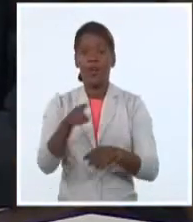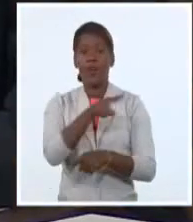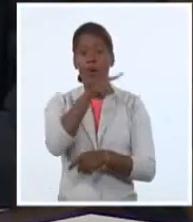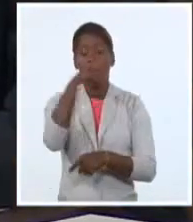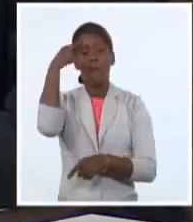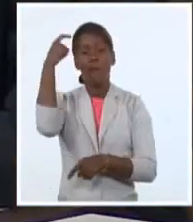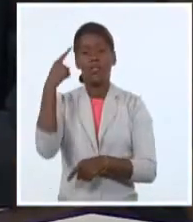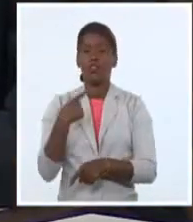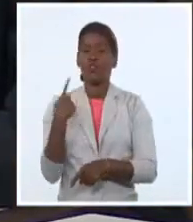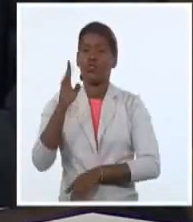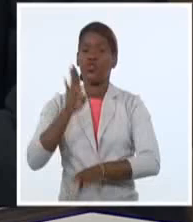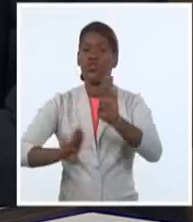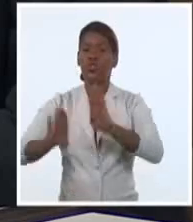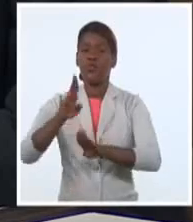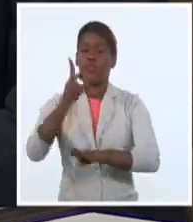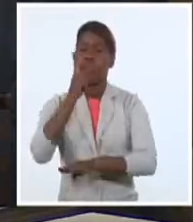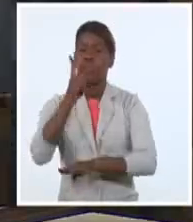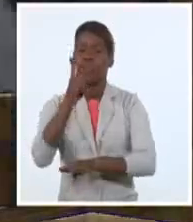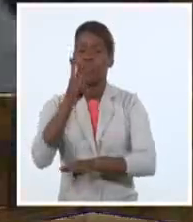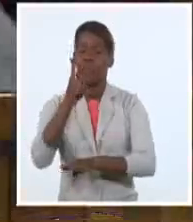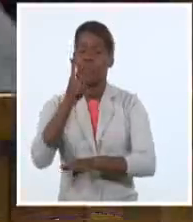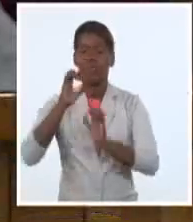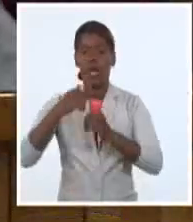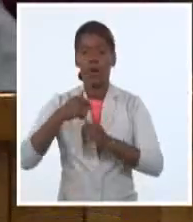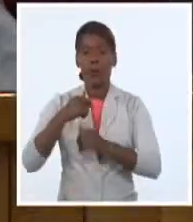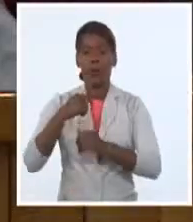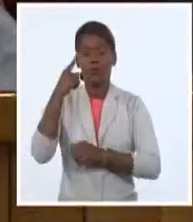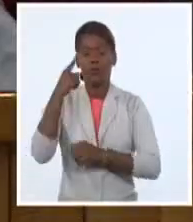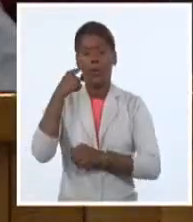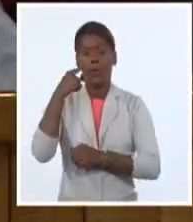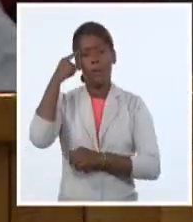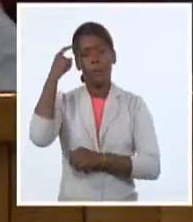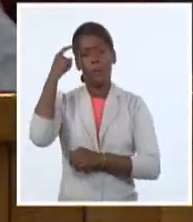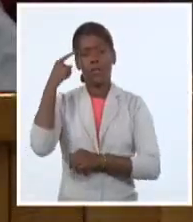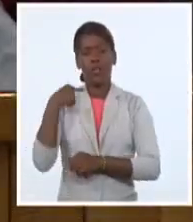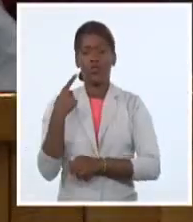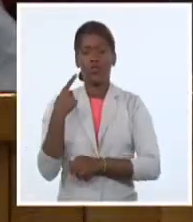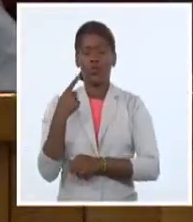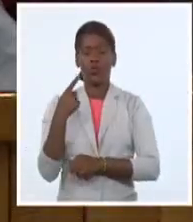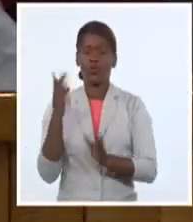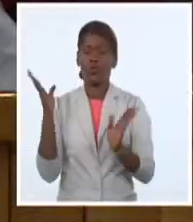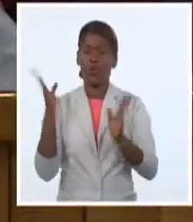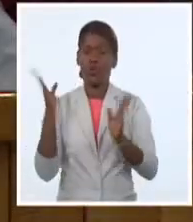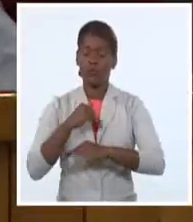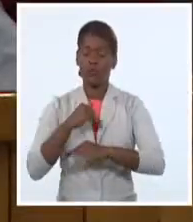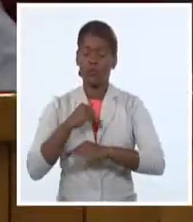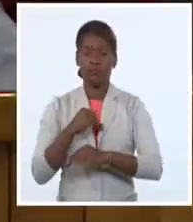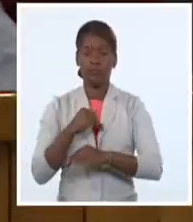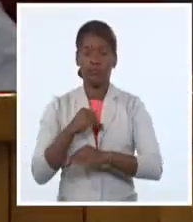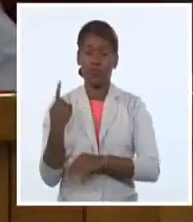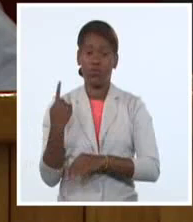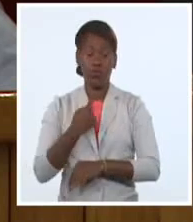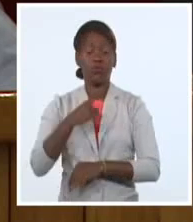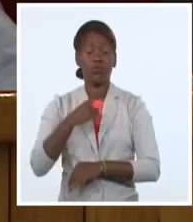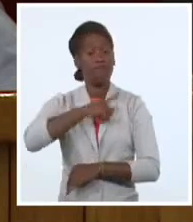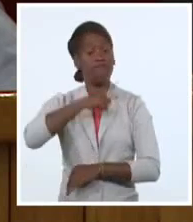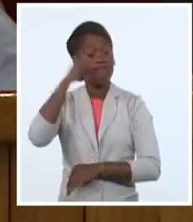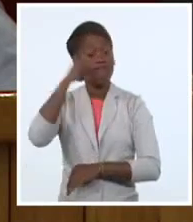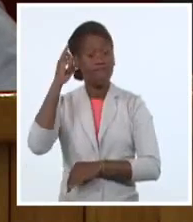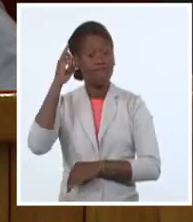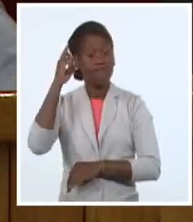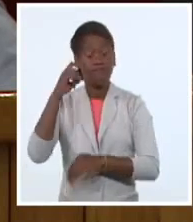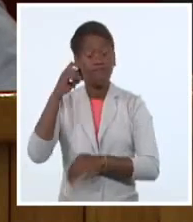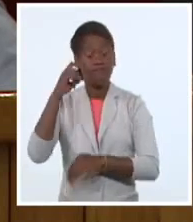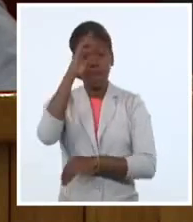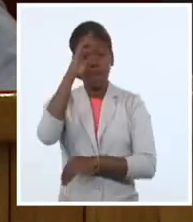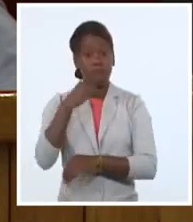de la pandemia, hace más de un año pedimos a nuestra comunidad científica una solución soberana para enfrentar la